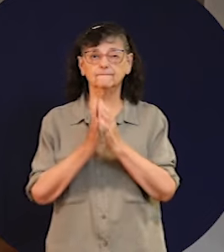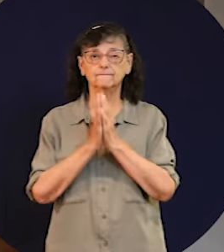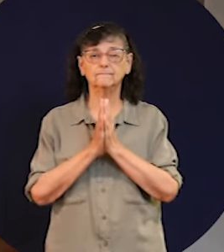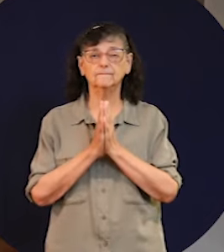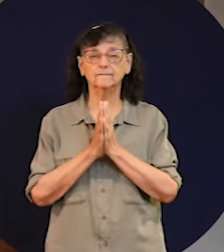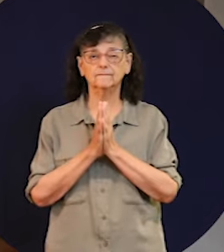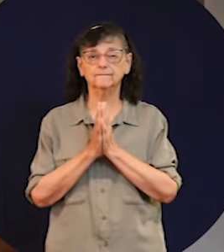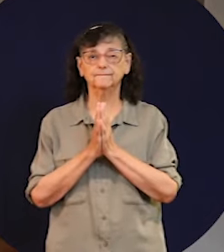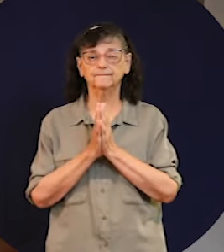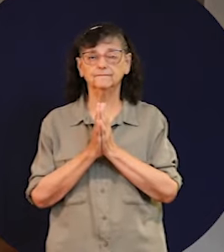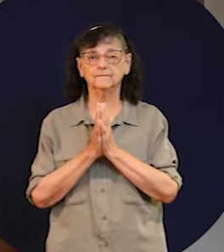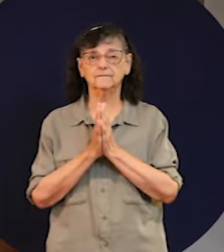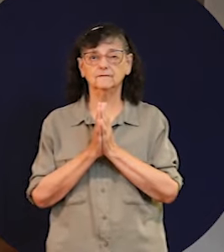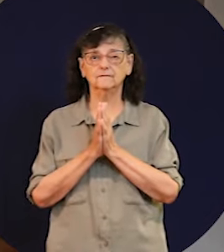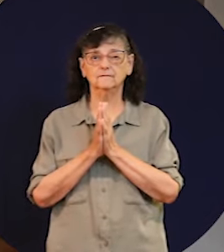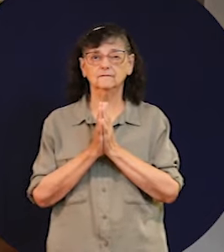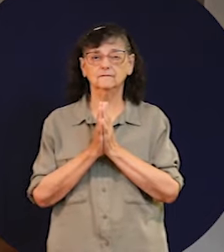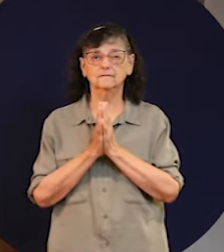Oremos.